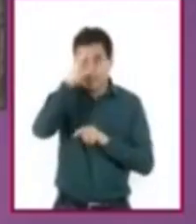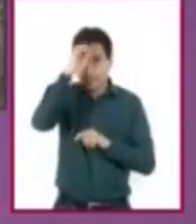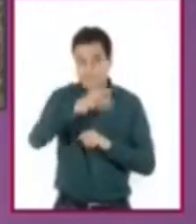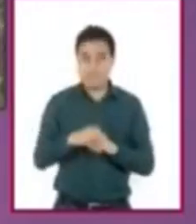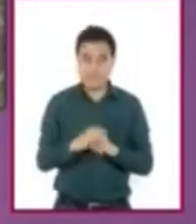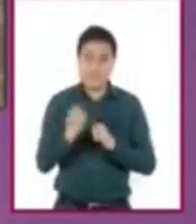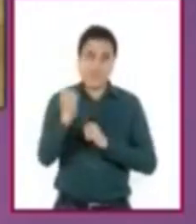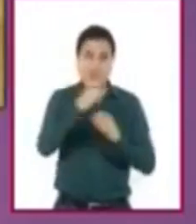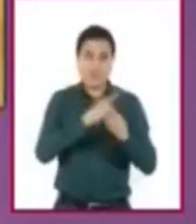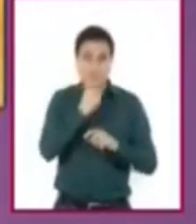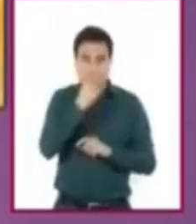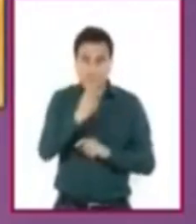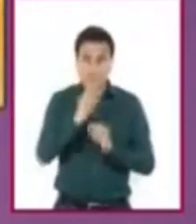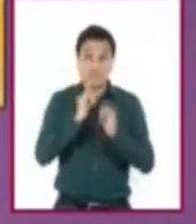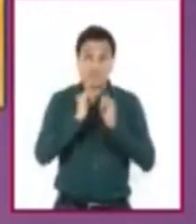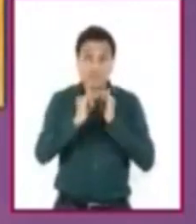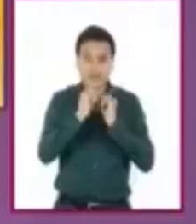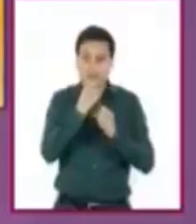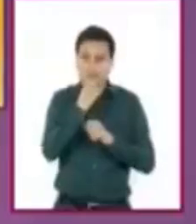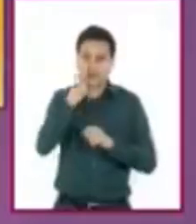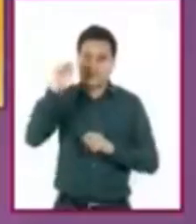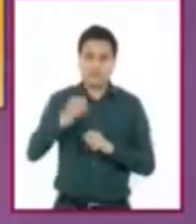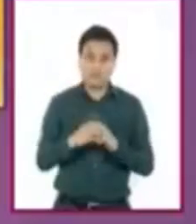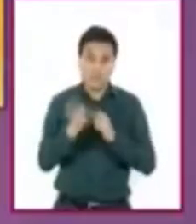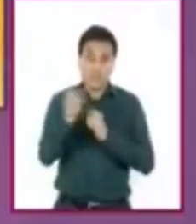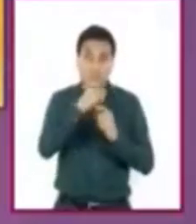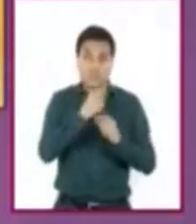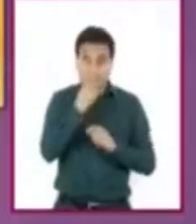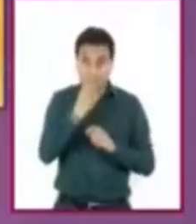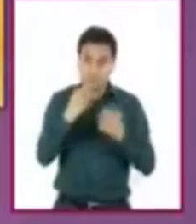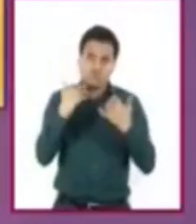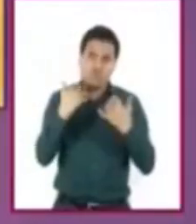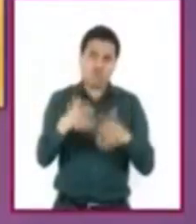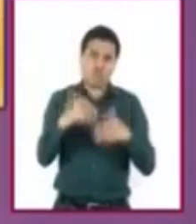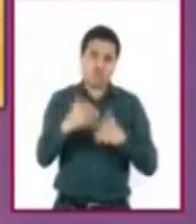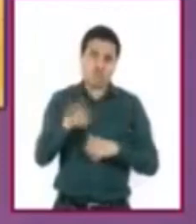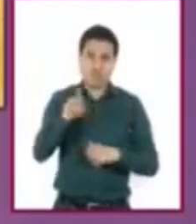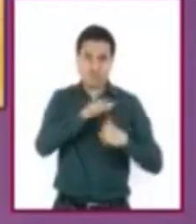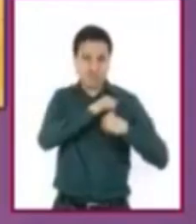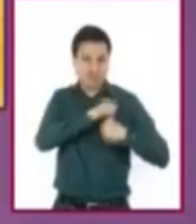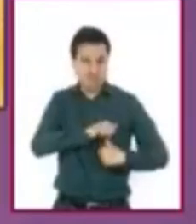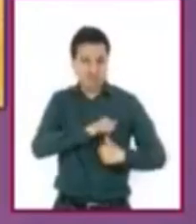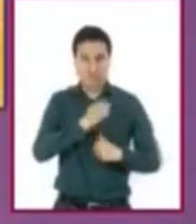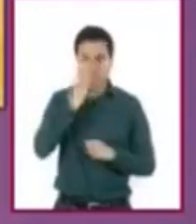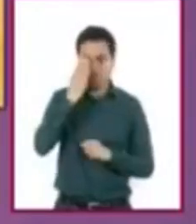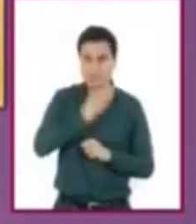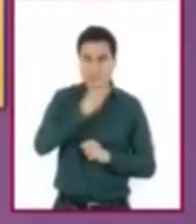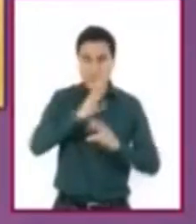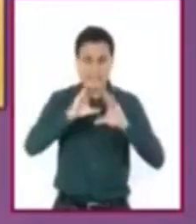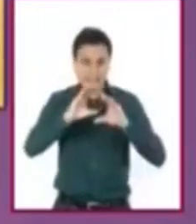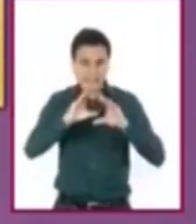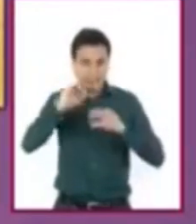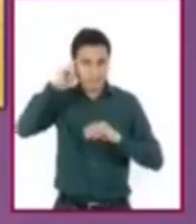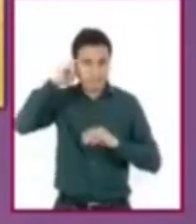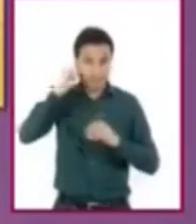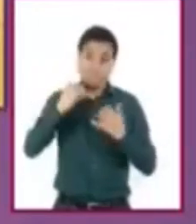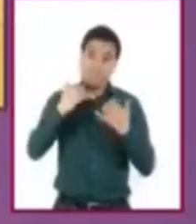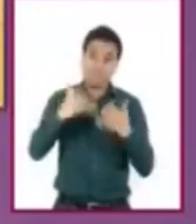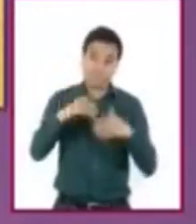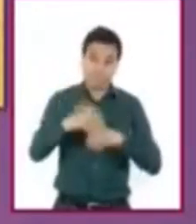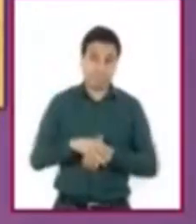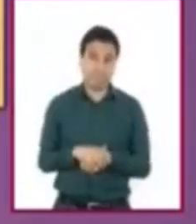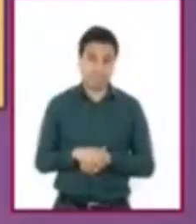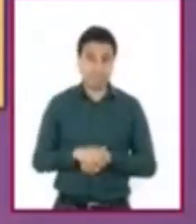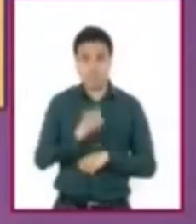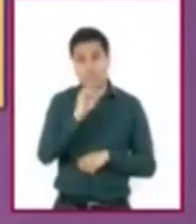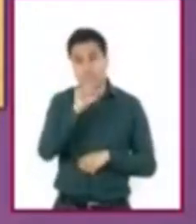como traductora, y por otro, su figura, la encargada de predicar la fe cristiana entre los indígenas, y sus